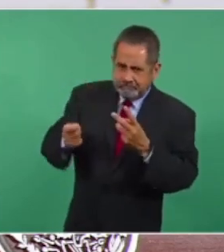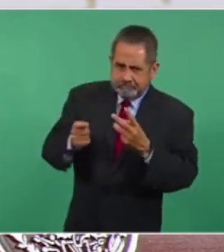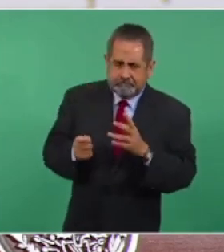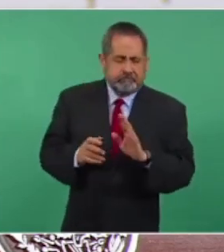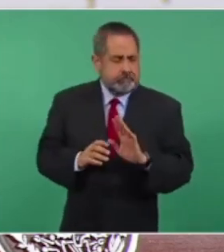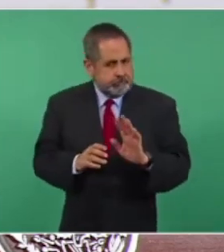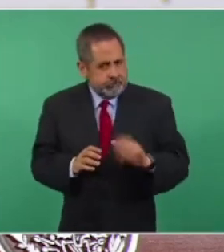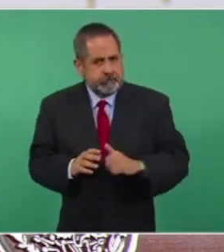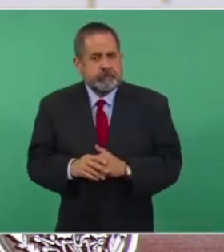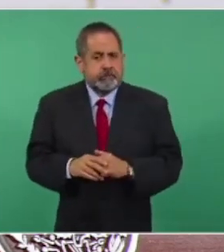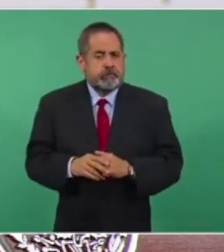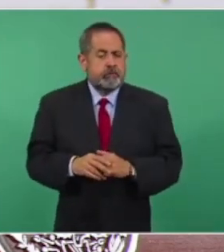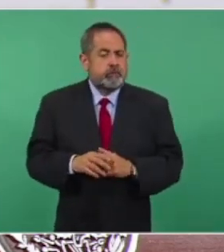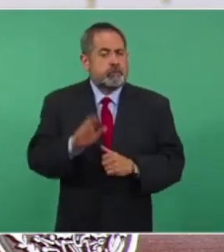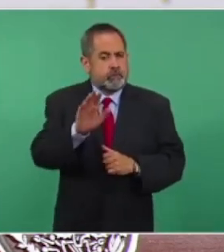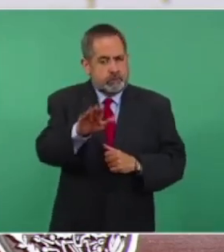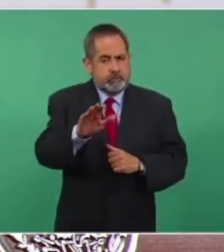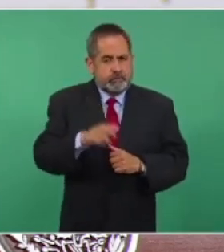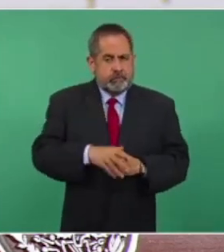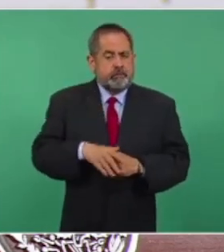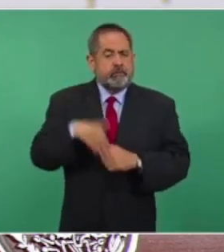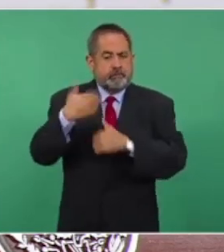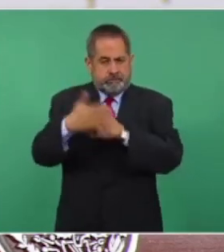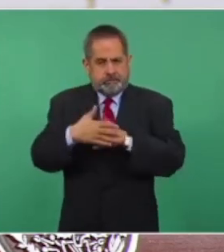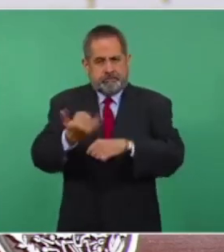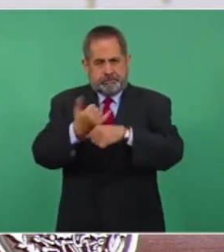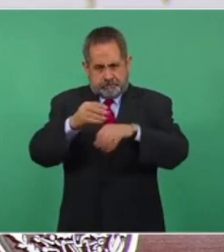Entonces, vamos a informar,